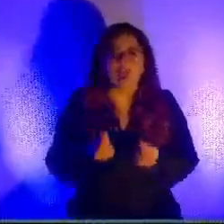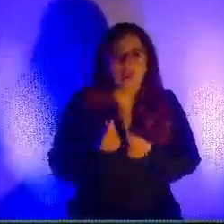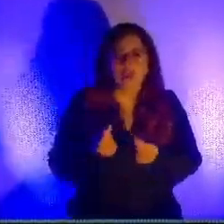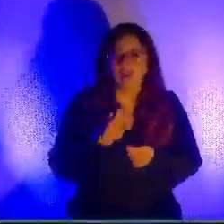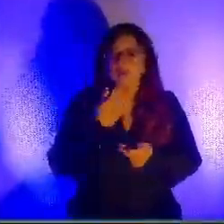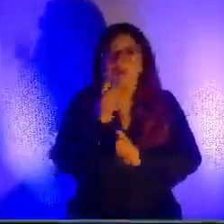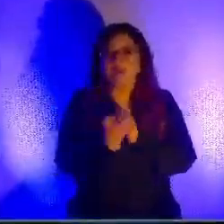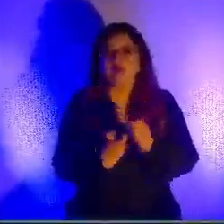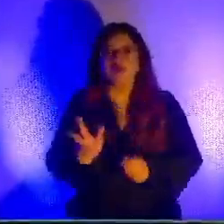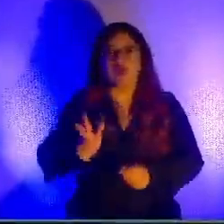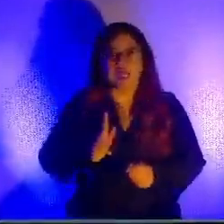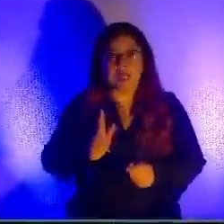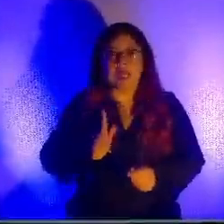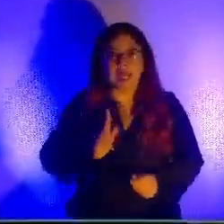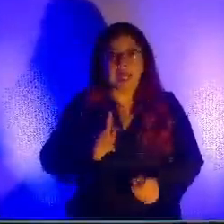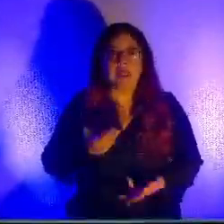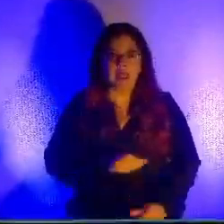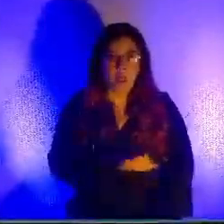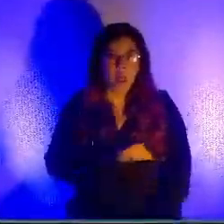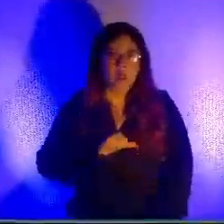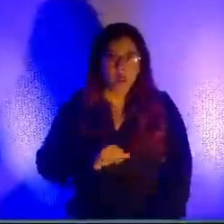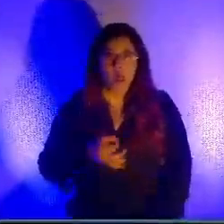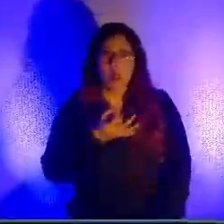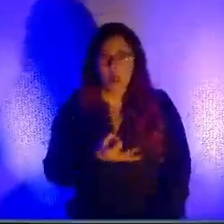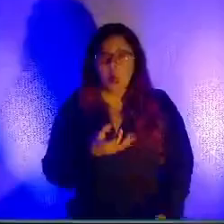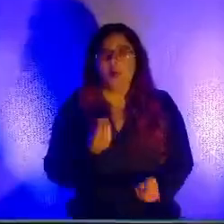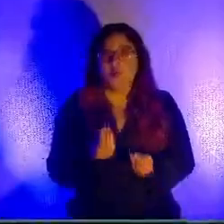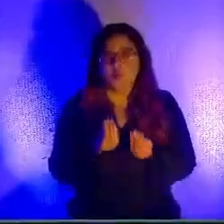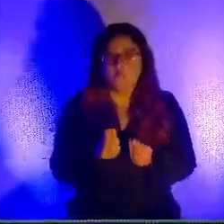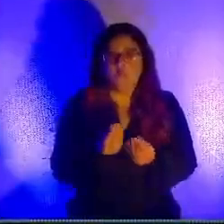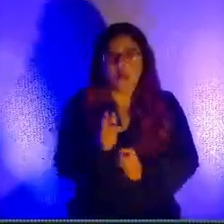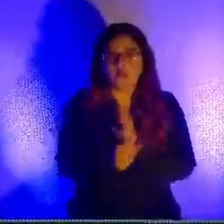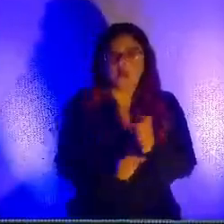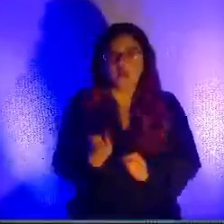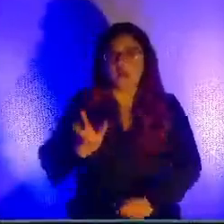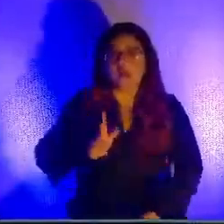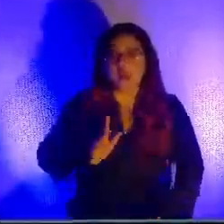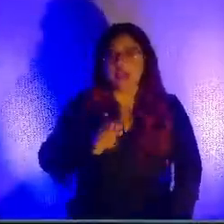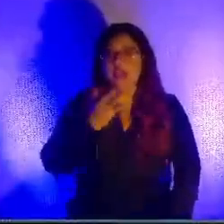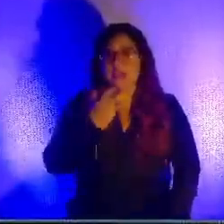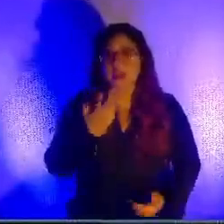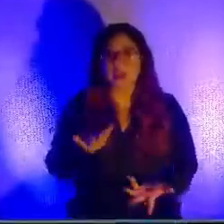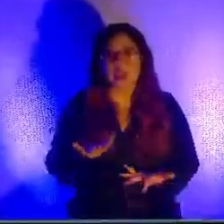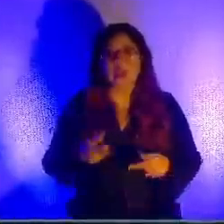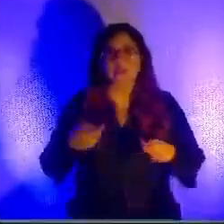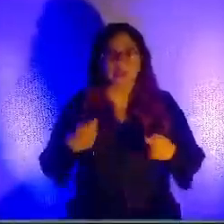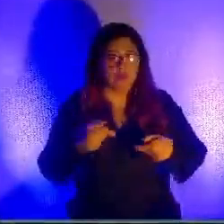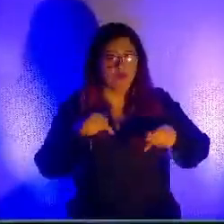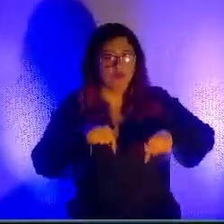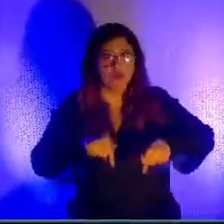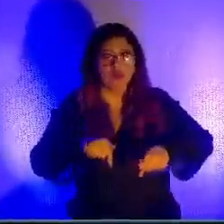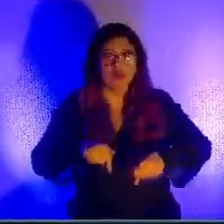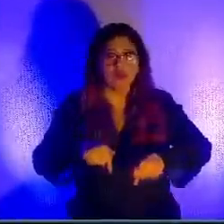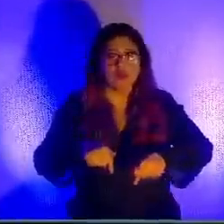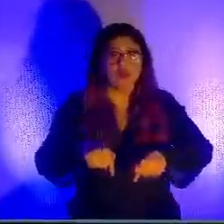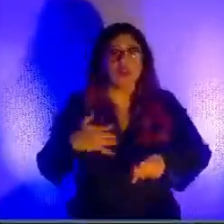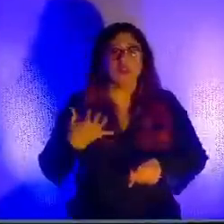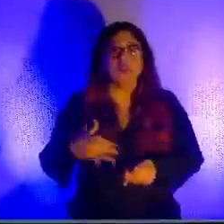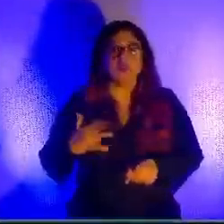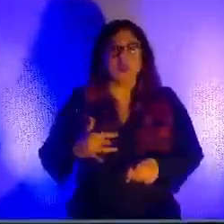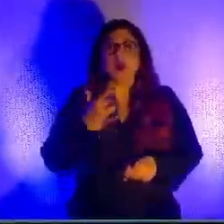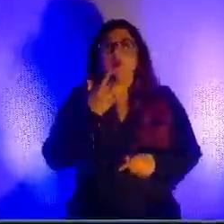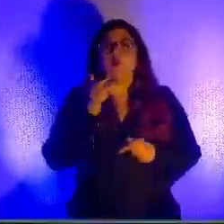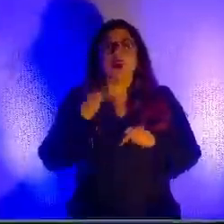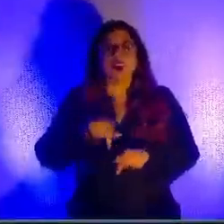mucho en nuestros clientes que tenemos orgullo de decir que tenemos muy buenos clientes y estamos invirtiendo acá en la región Y eso es fundamental porque